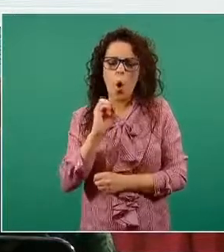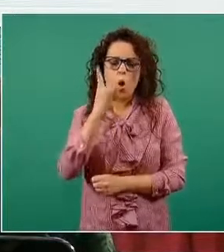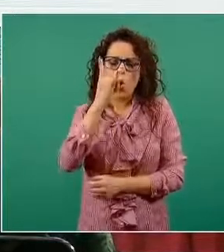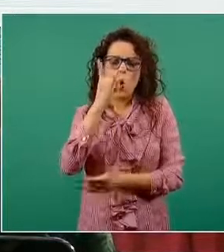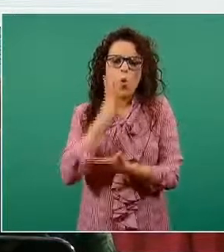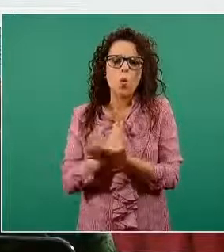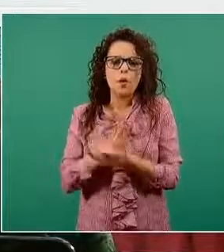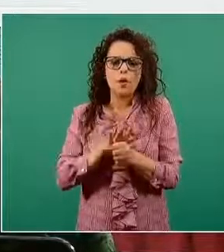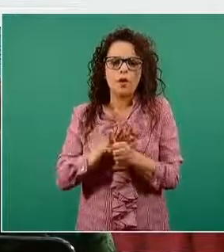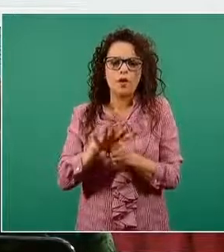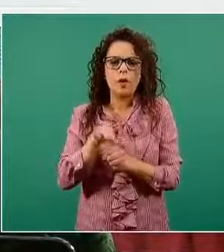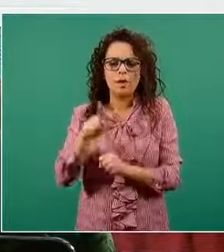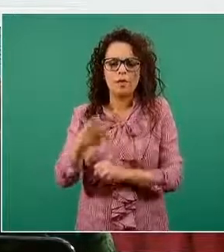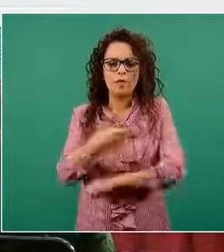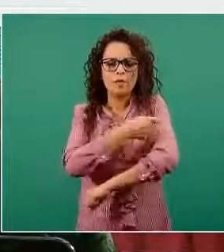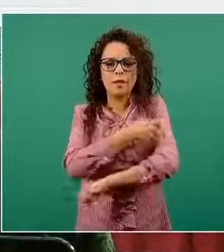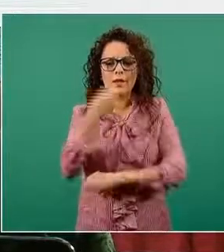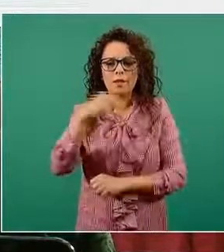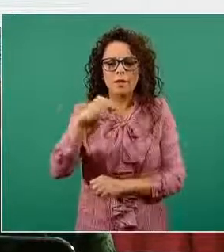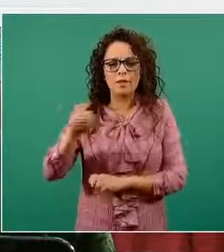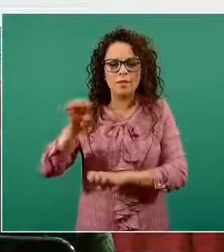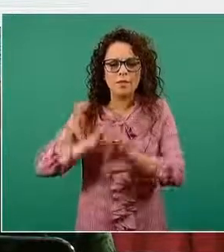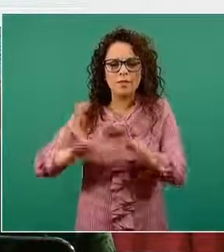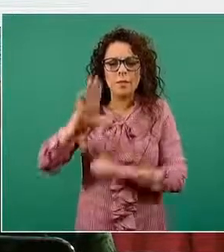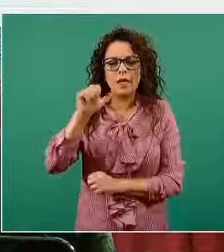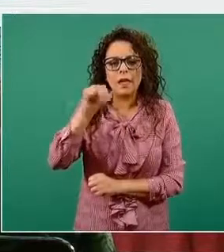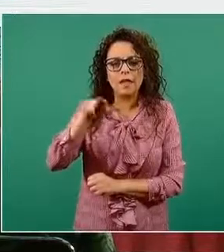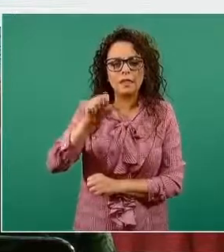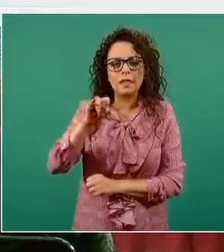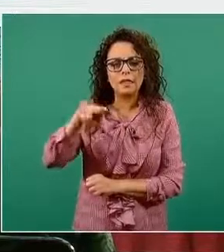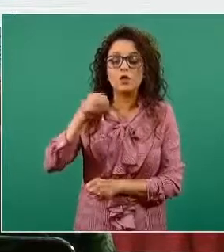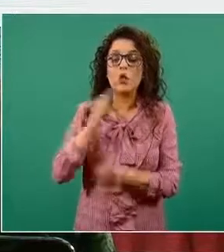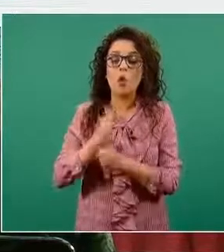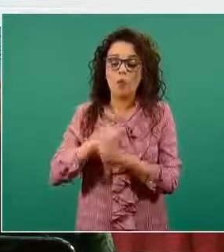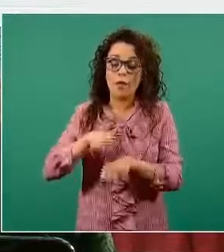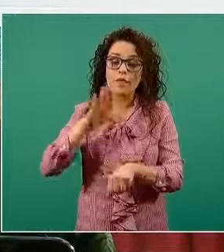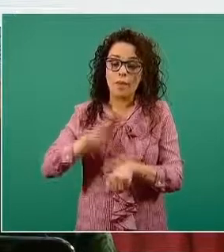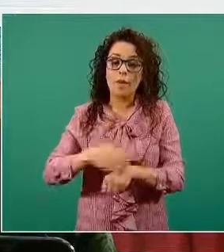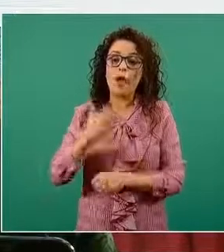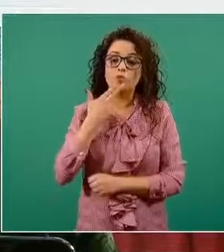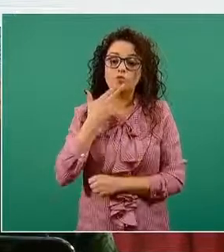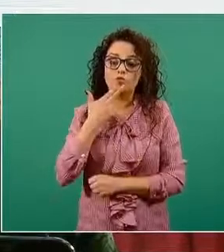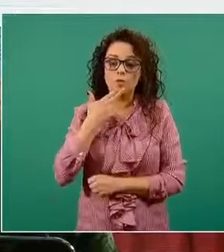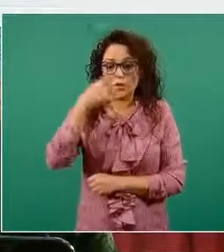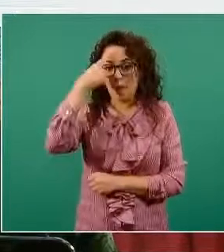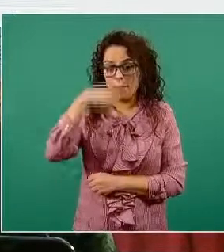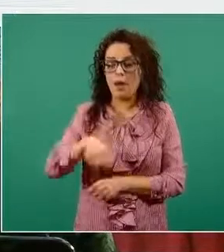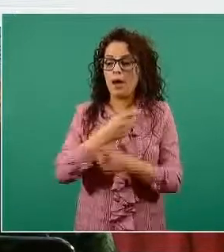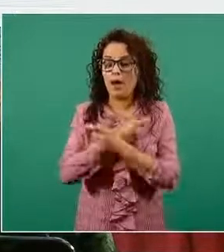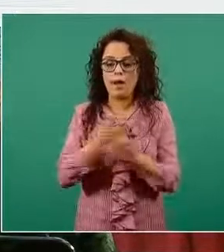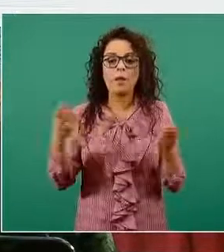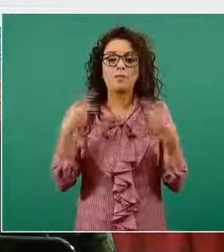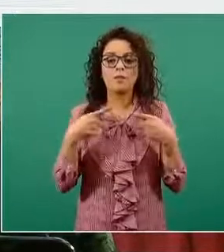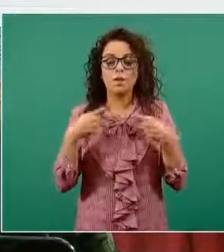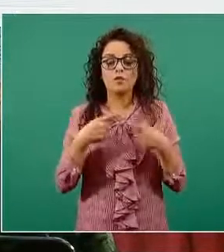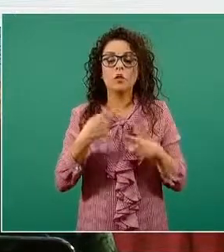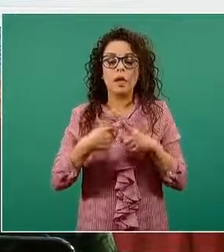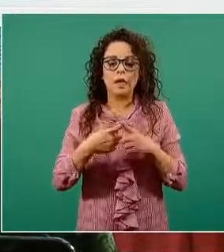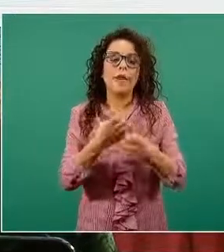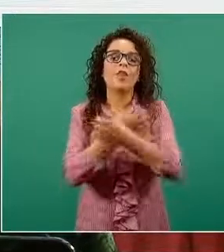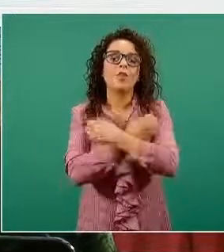el caso de la vacuna CanSino, que es la que estamos usando ahora mayormente para el personal educativo. La siguiente, por